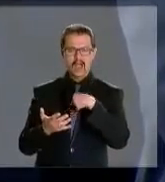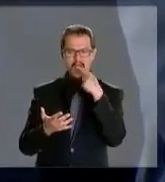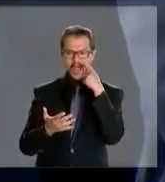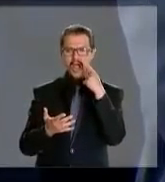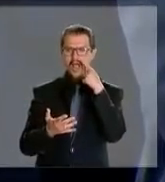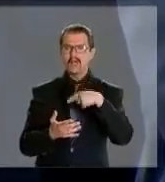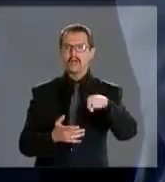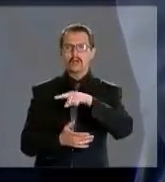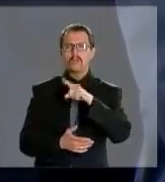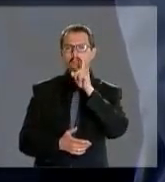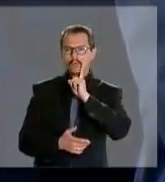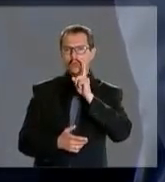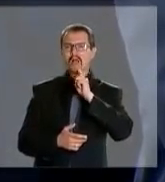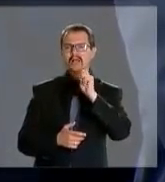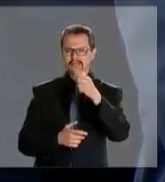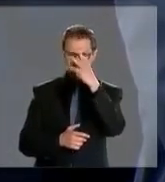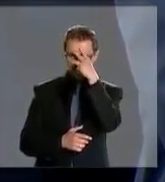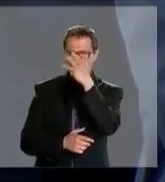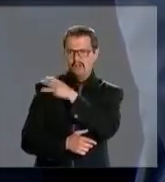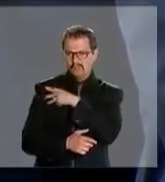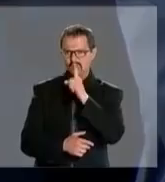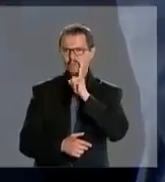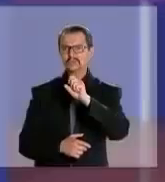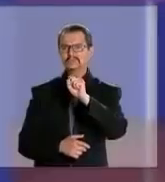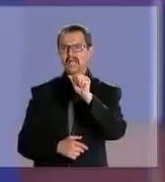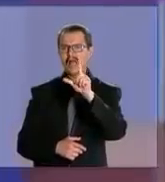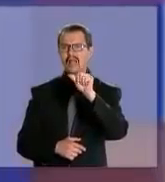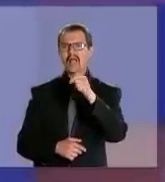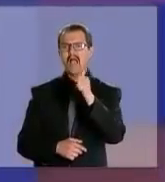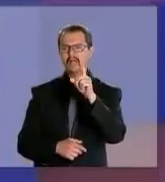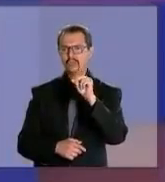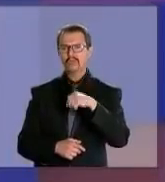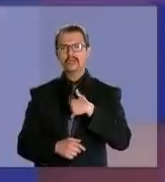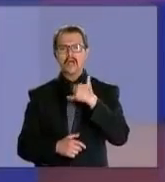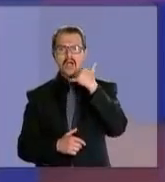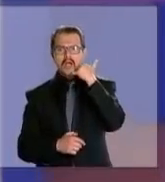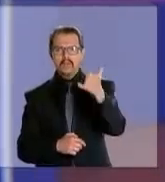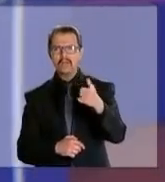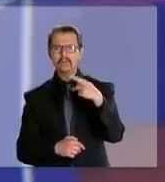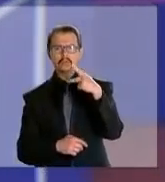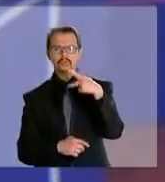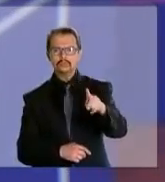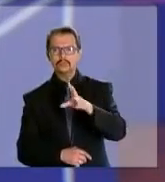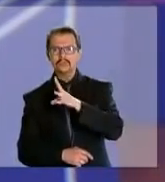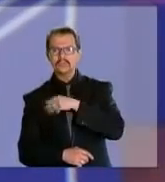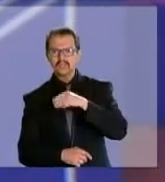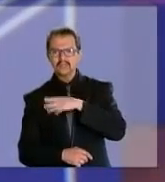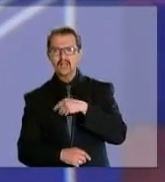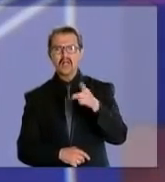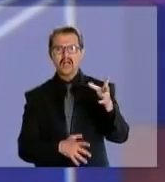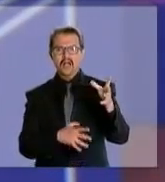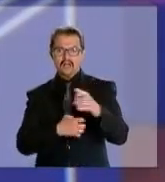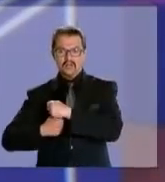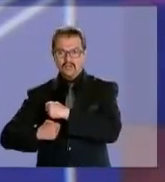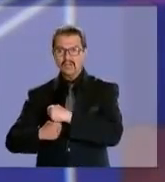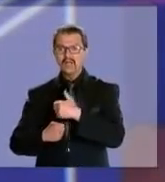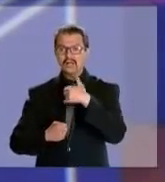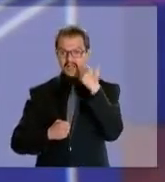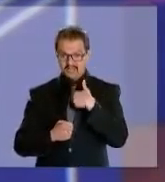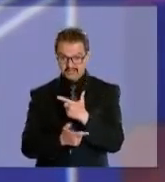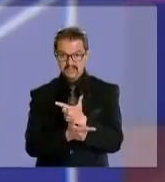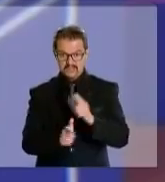y solo le llamó para decirle que a cambio de la libertad de su hija me tiene que entregar la cantidad de cinco mil pesos